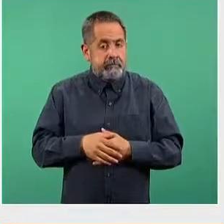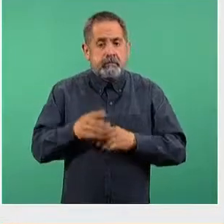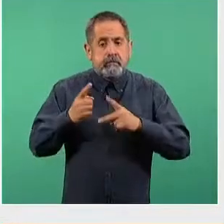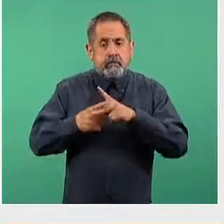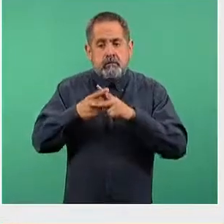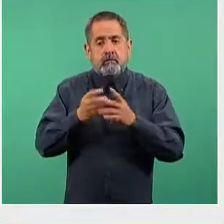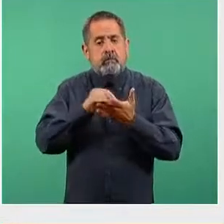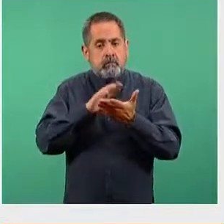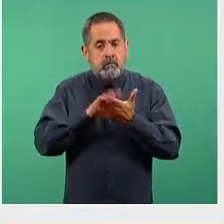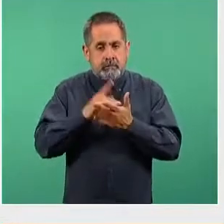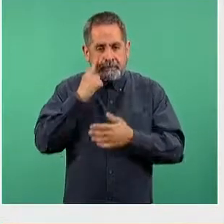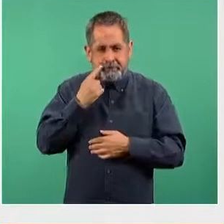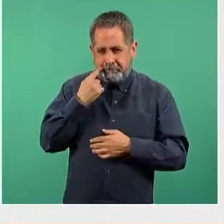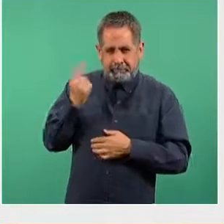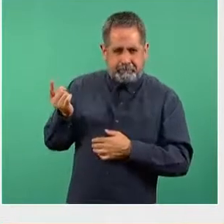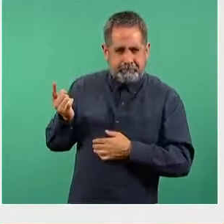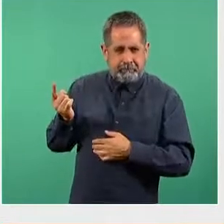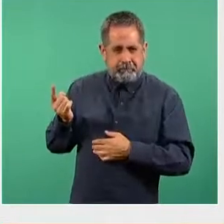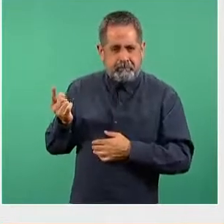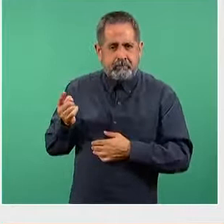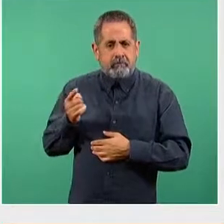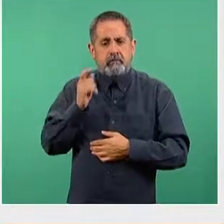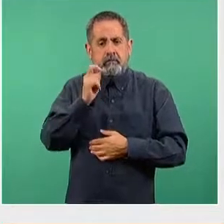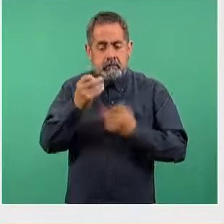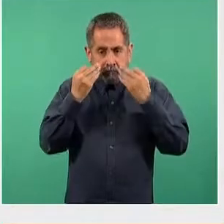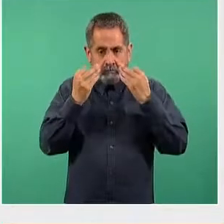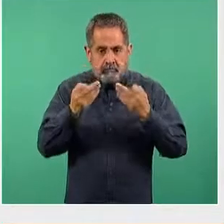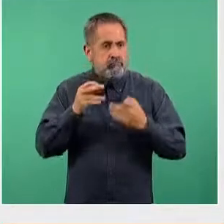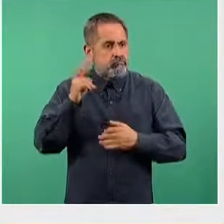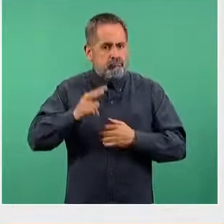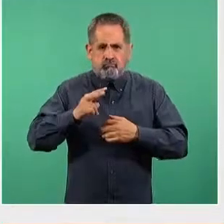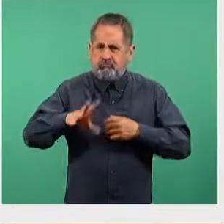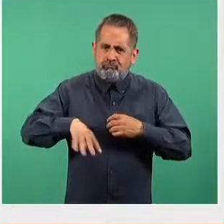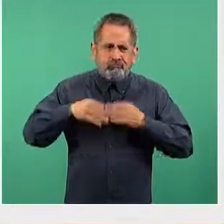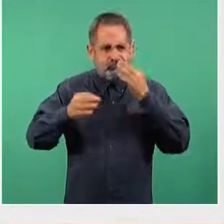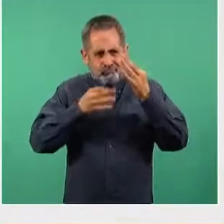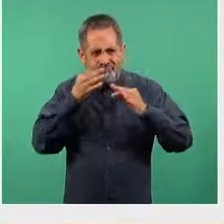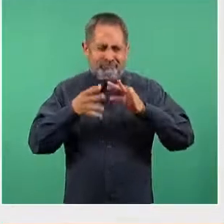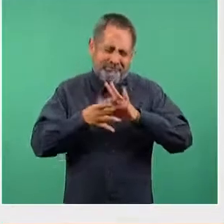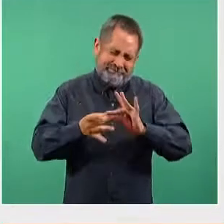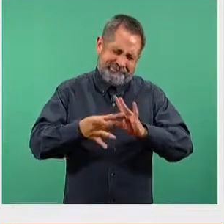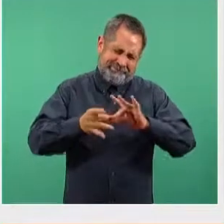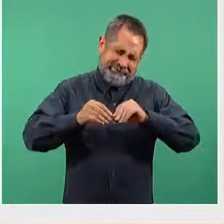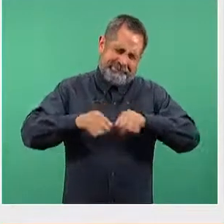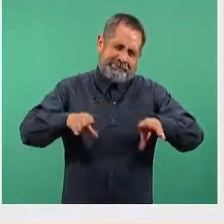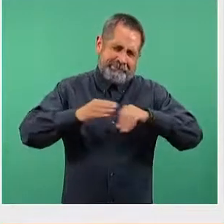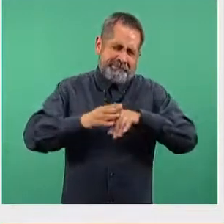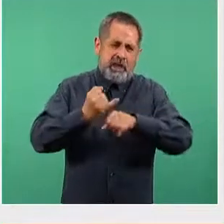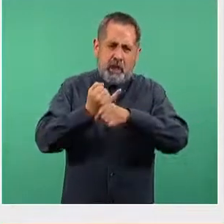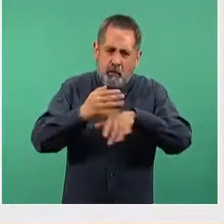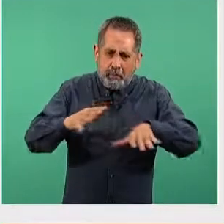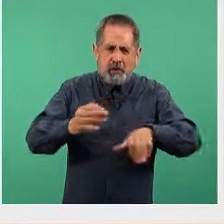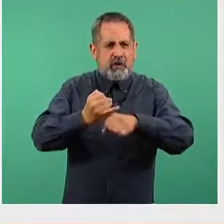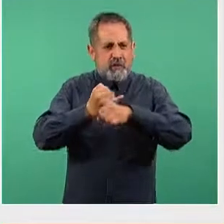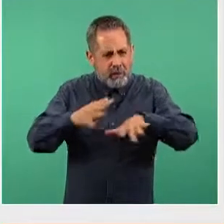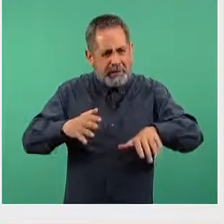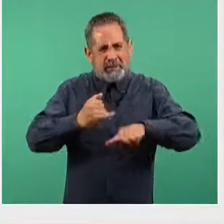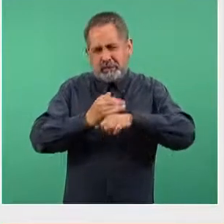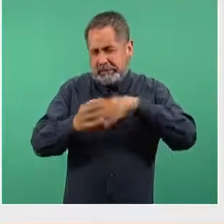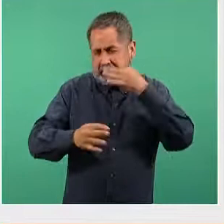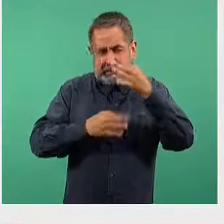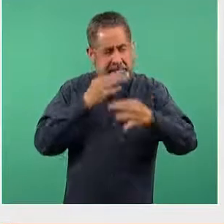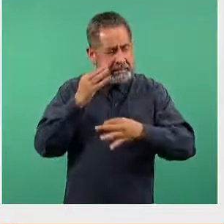que se refieren en la pantalla dan fe de la intensa actividad informativa que se ha desplegado a lo largo de la